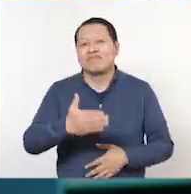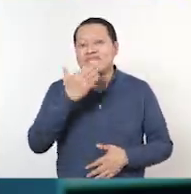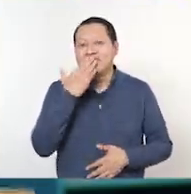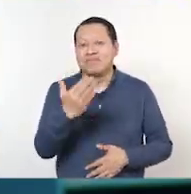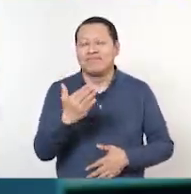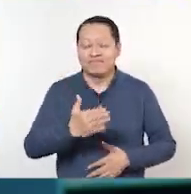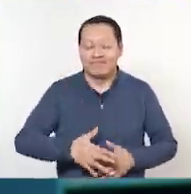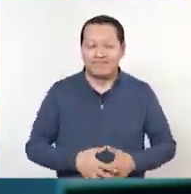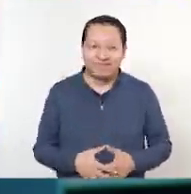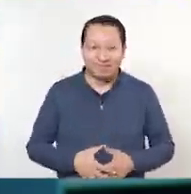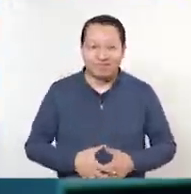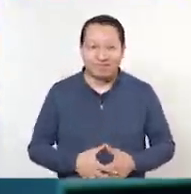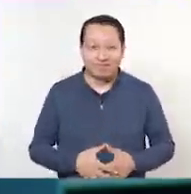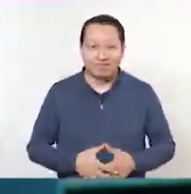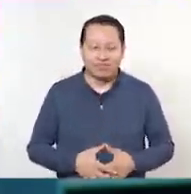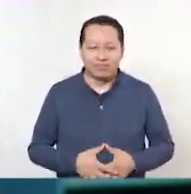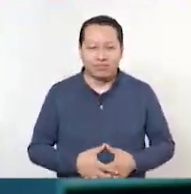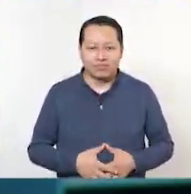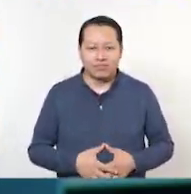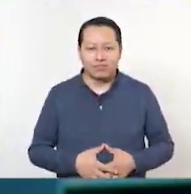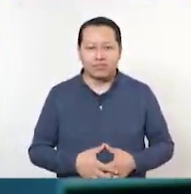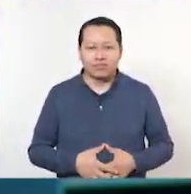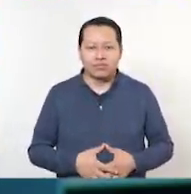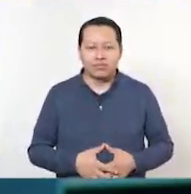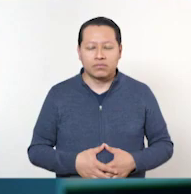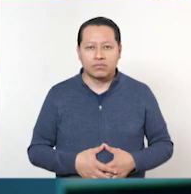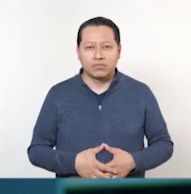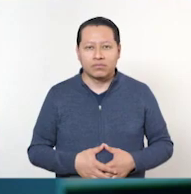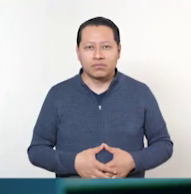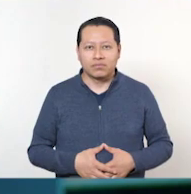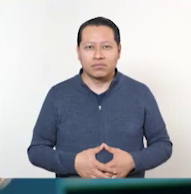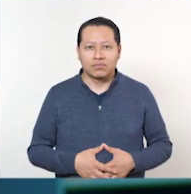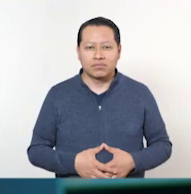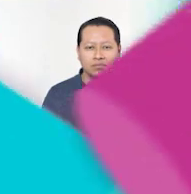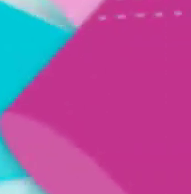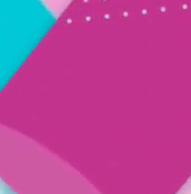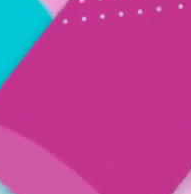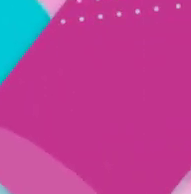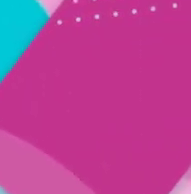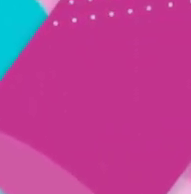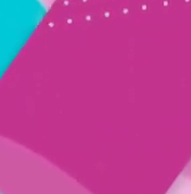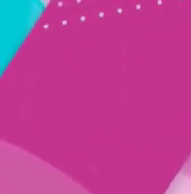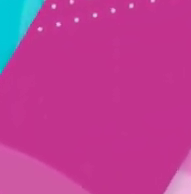¿Listo? ¡Muy bien!